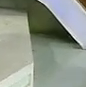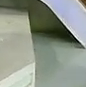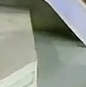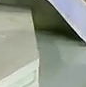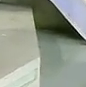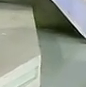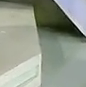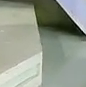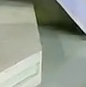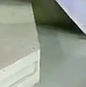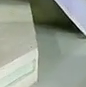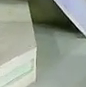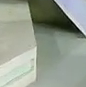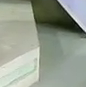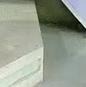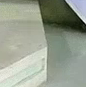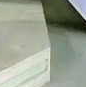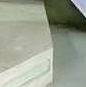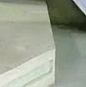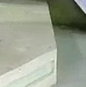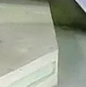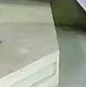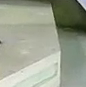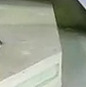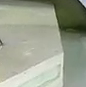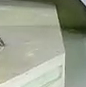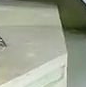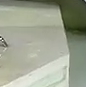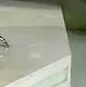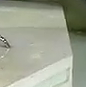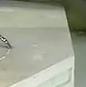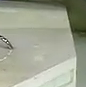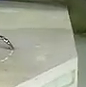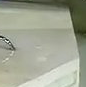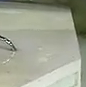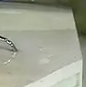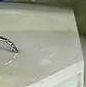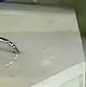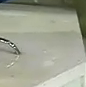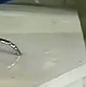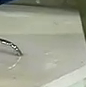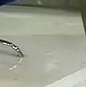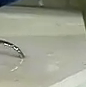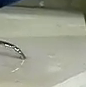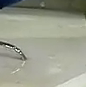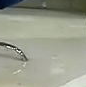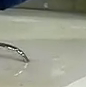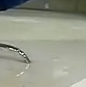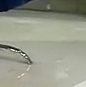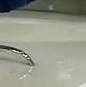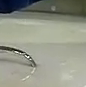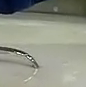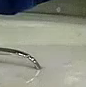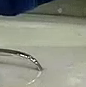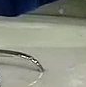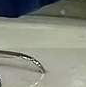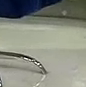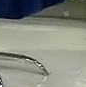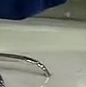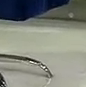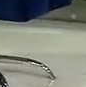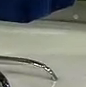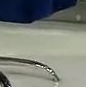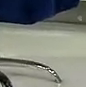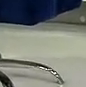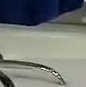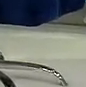tema de la despenalización del aborto por violación uno de los casos más controversiales y polémicos. Para el análisis nos acompaña